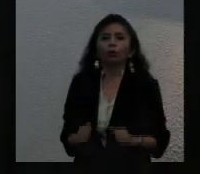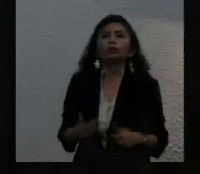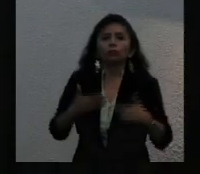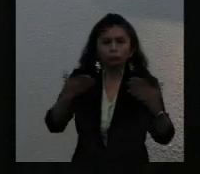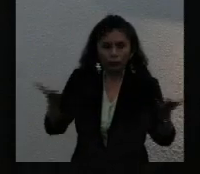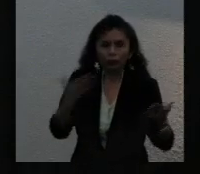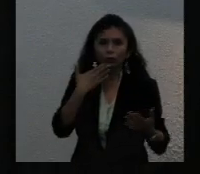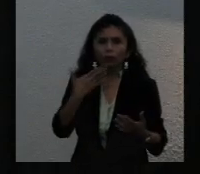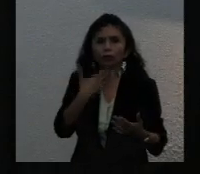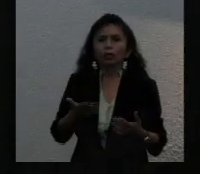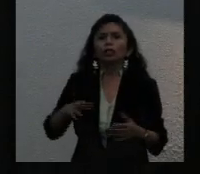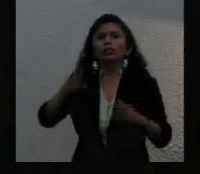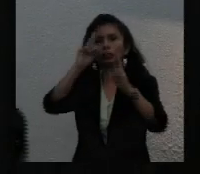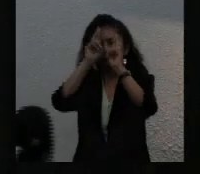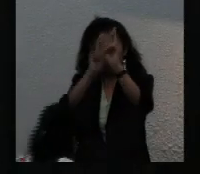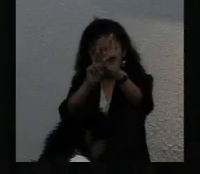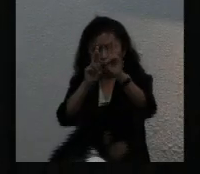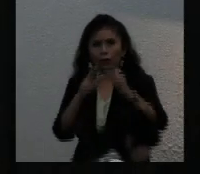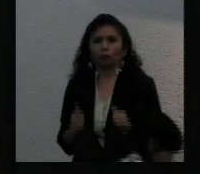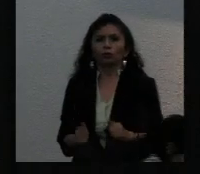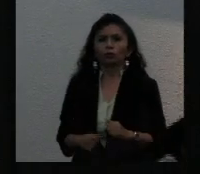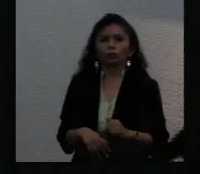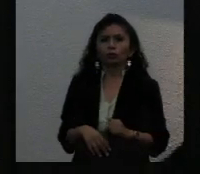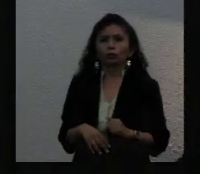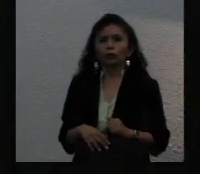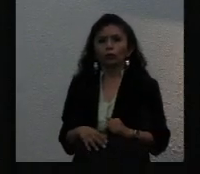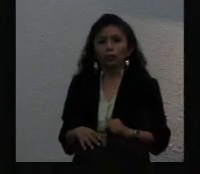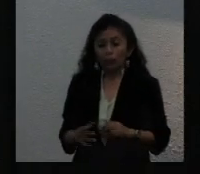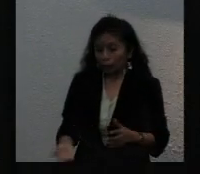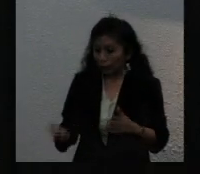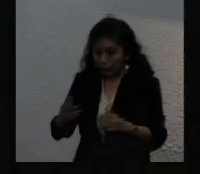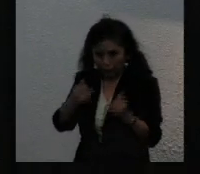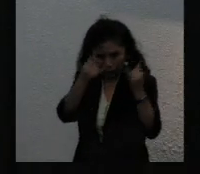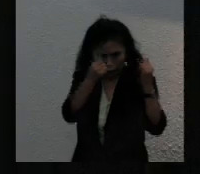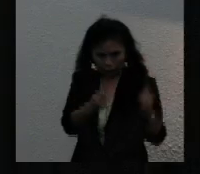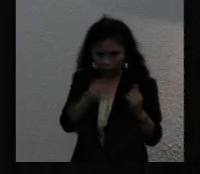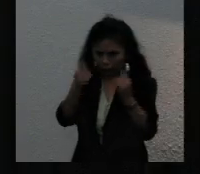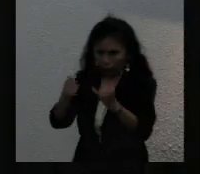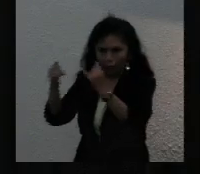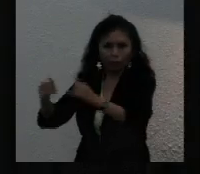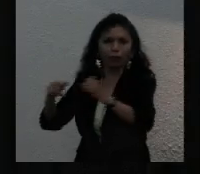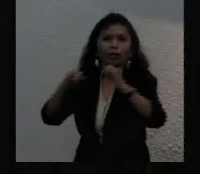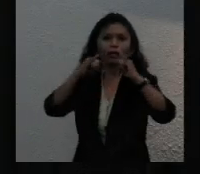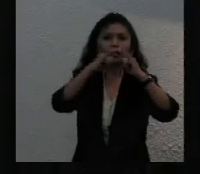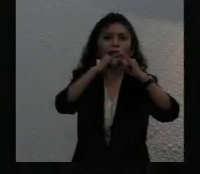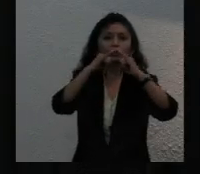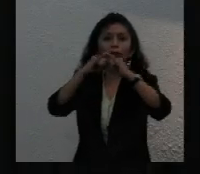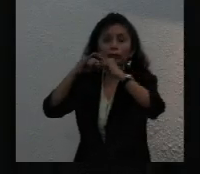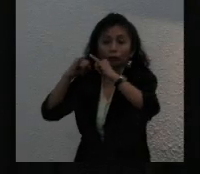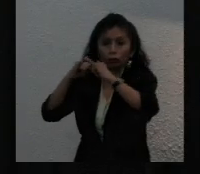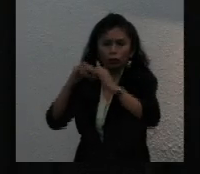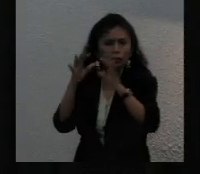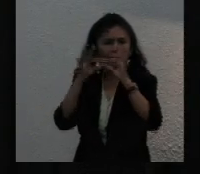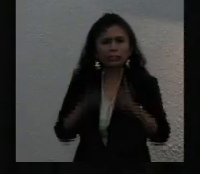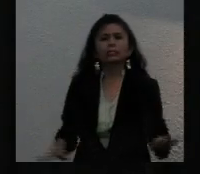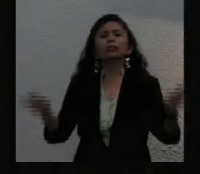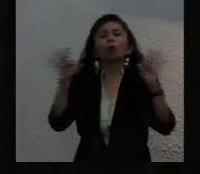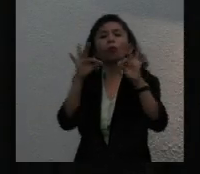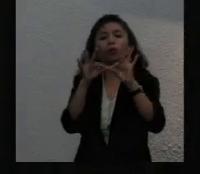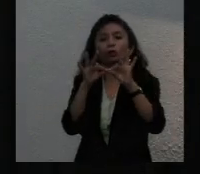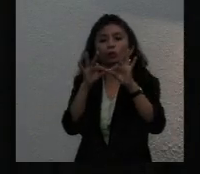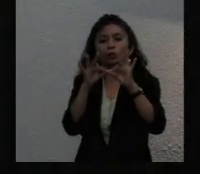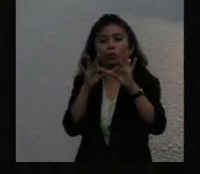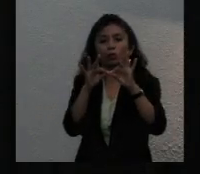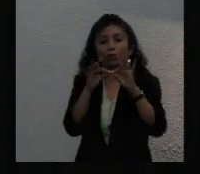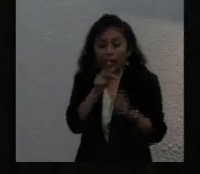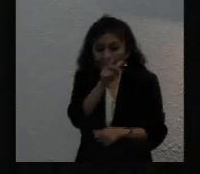bien respetamos irrestrictamente la autonomía de cada institución, tenemos que subrayar el carácter común